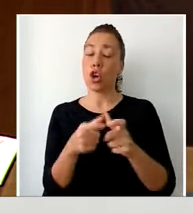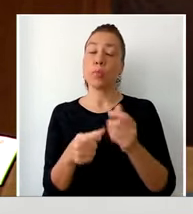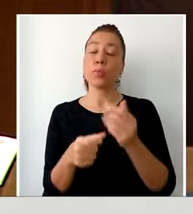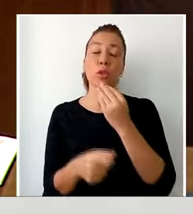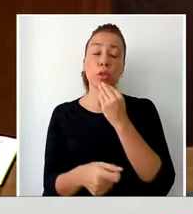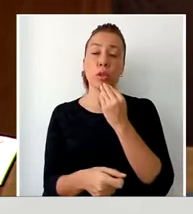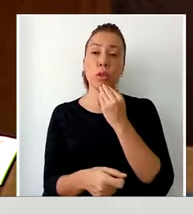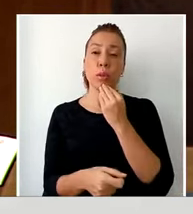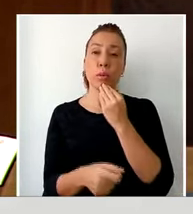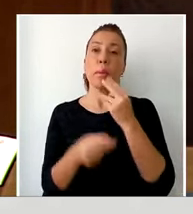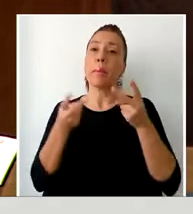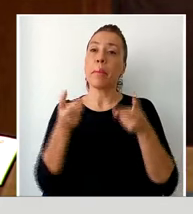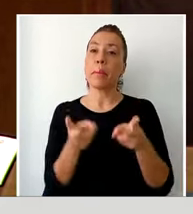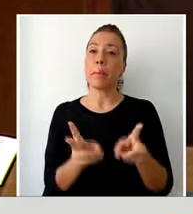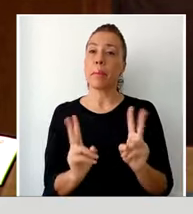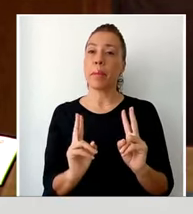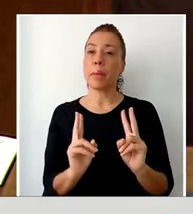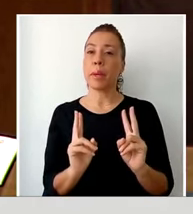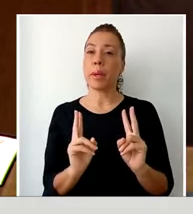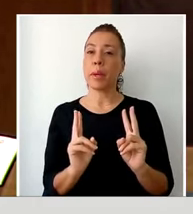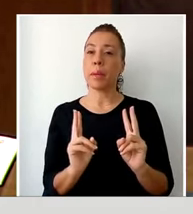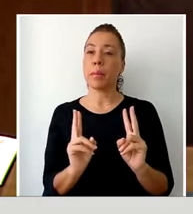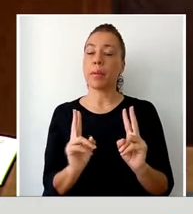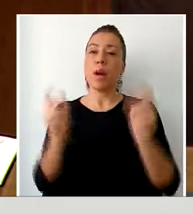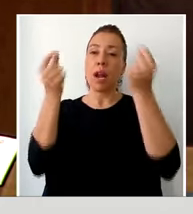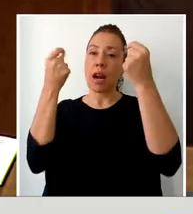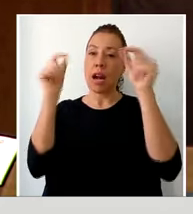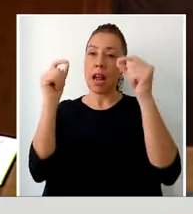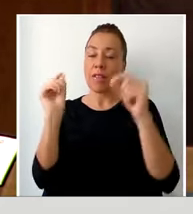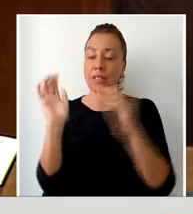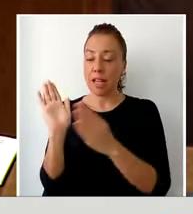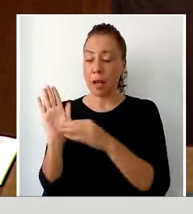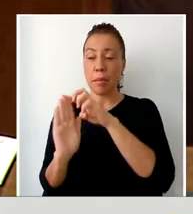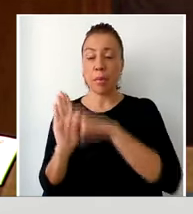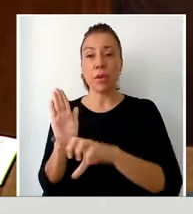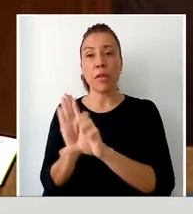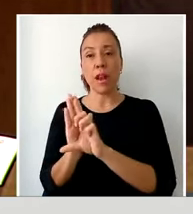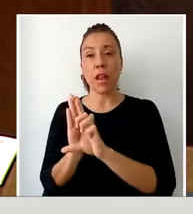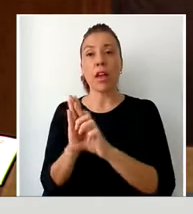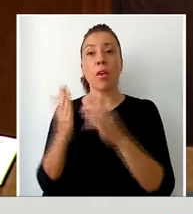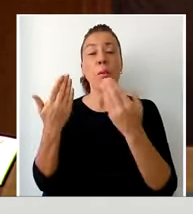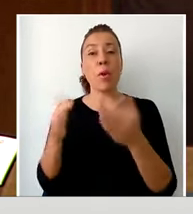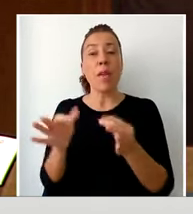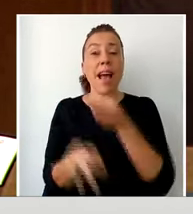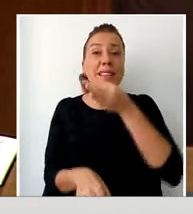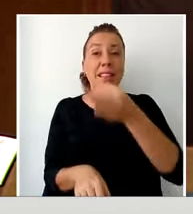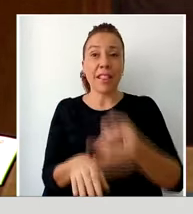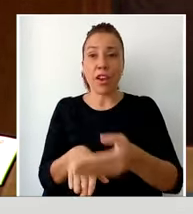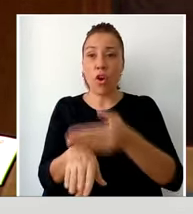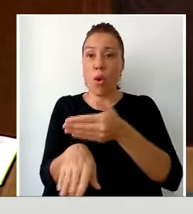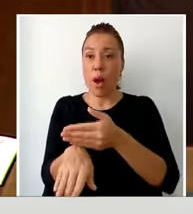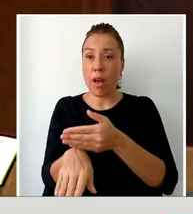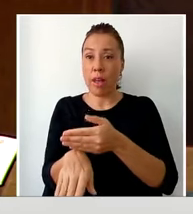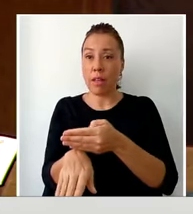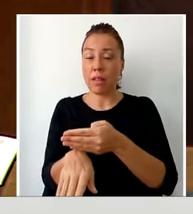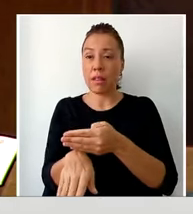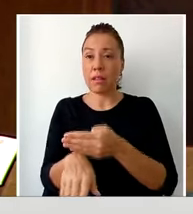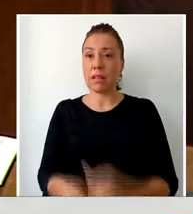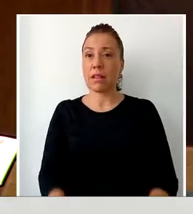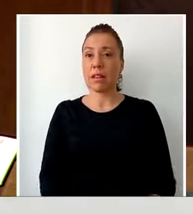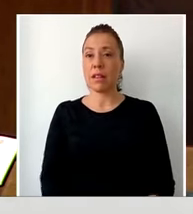permitieron revisar esta iniciativa que como aquí ha sido señalado tiene esta